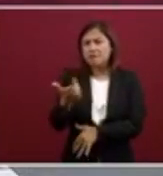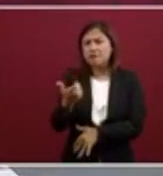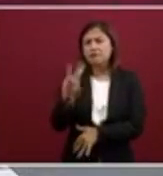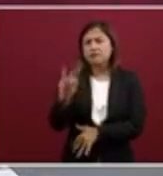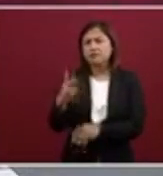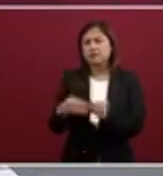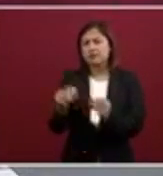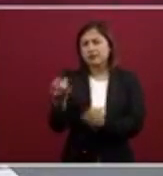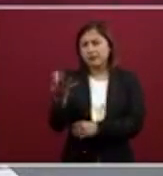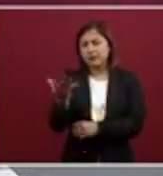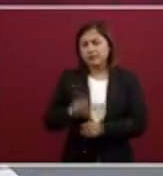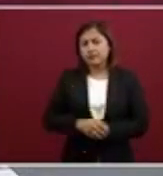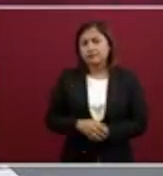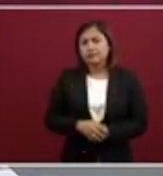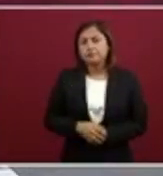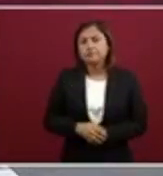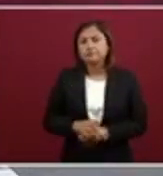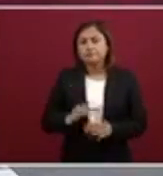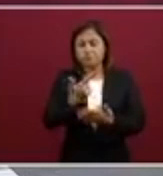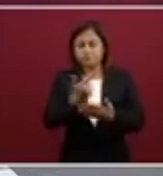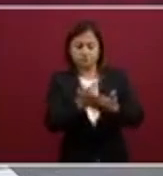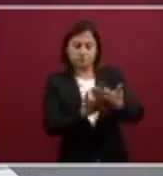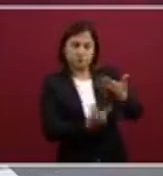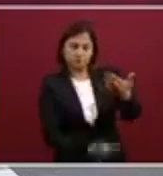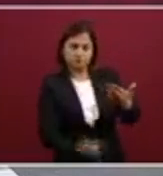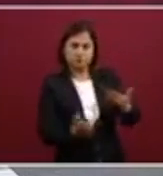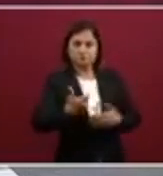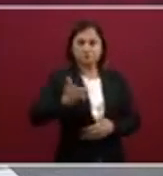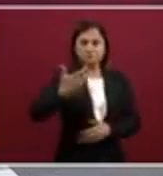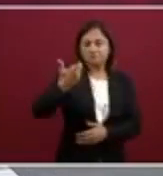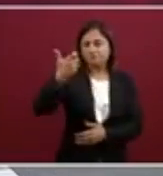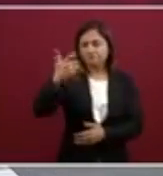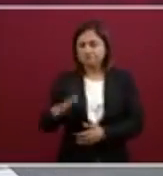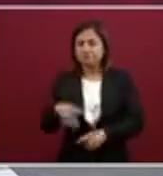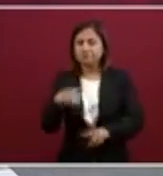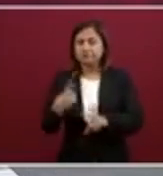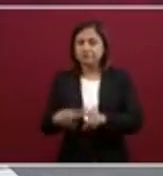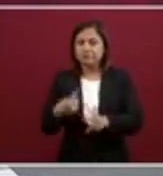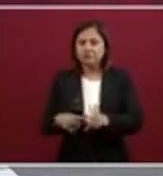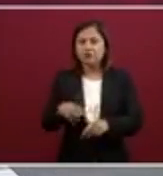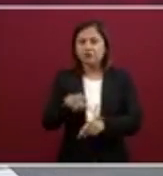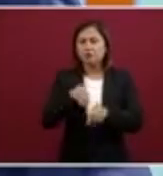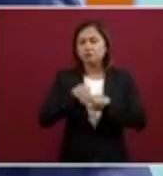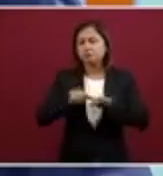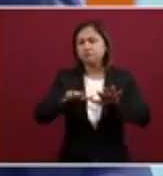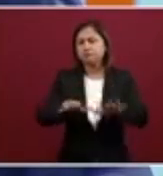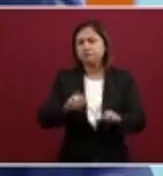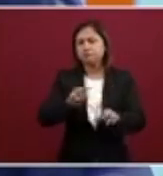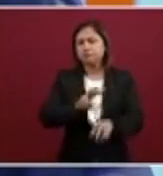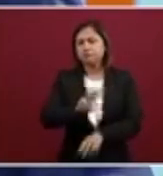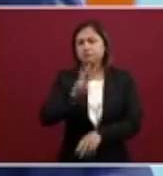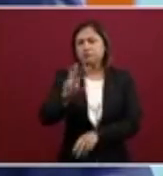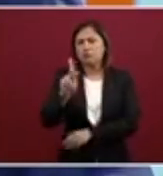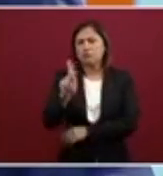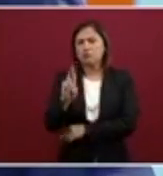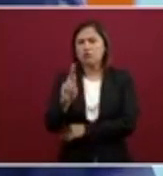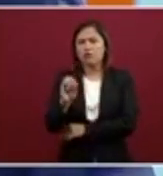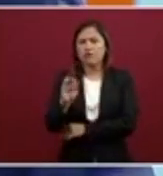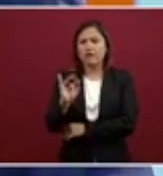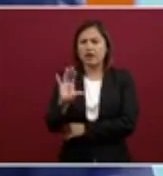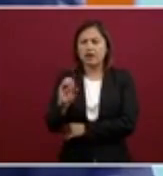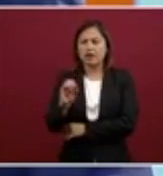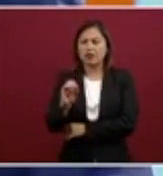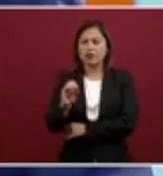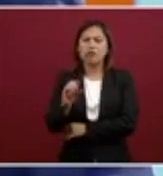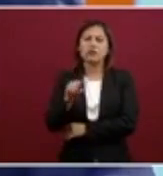15 pesos con 3 centavos. Este es el quién es quién en los precios, el detalle lo pueden ver en la página de Profeco. Y la política que impulsa